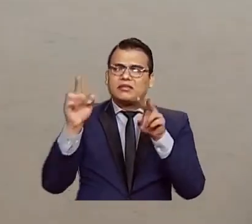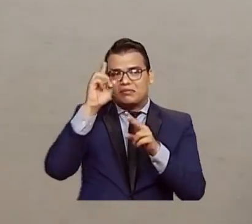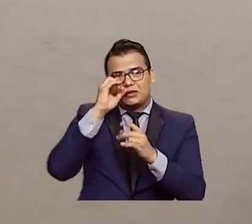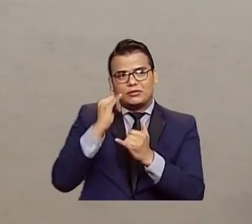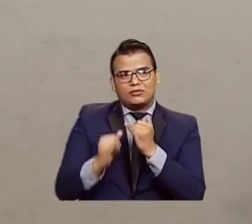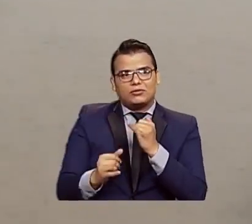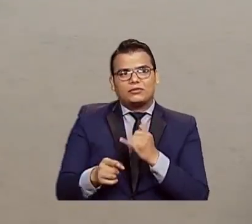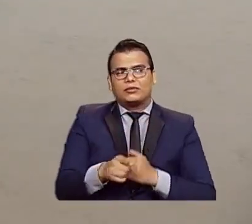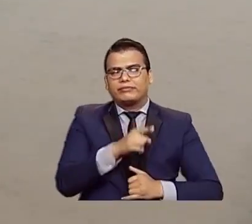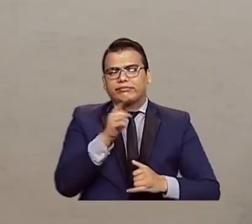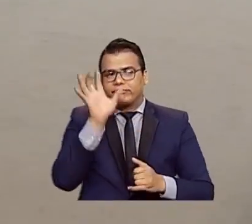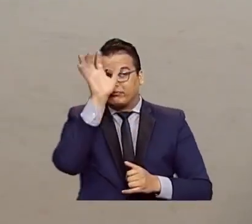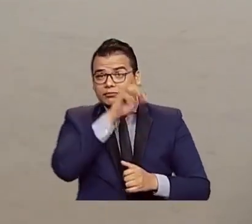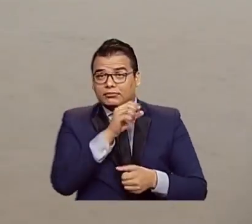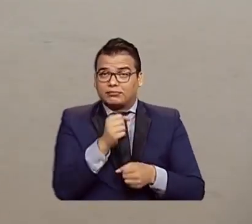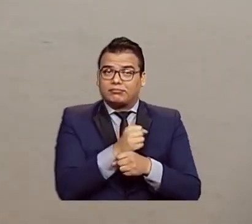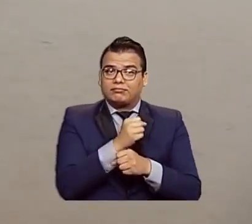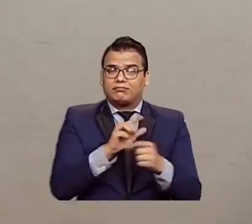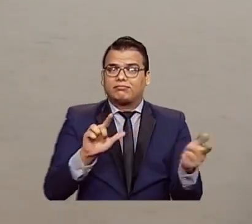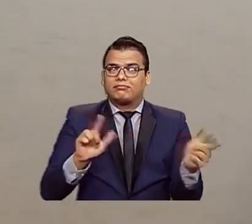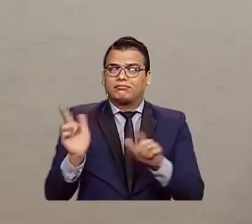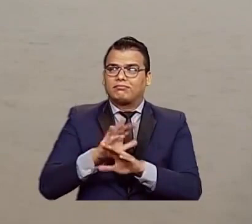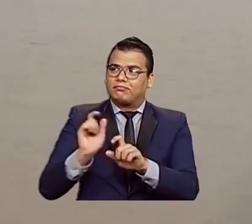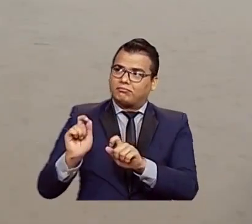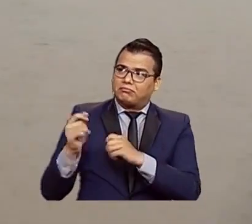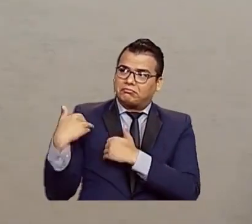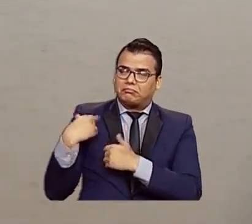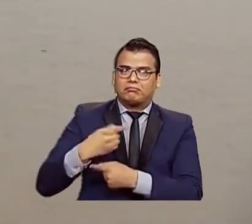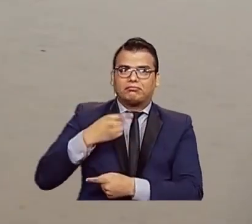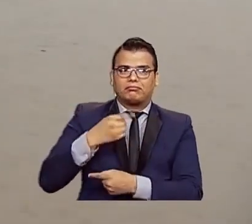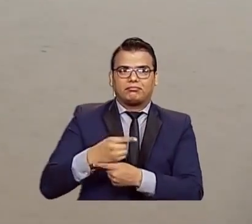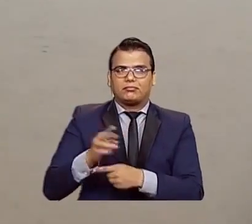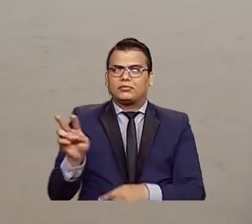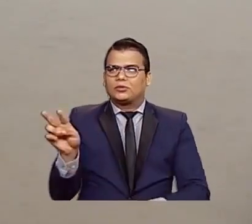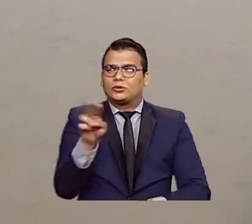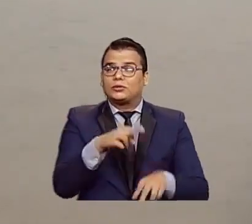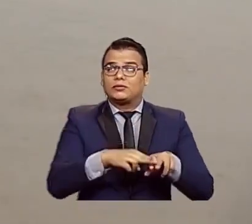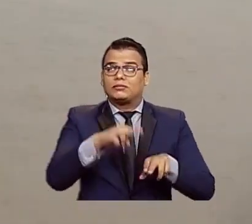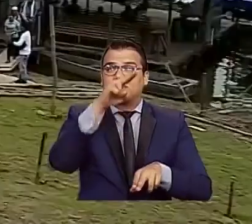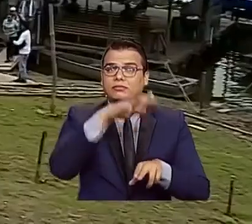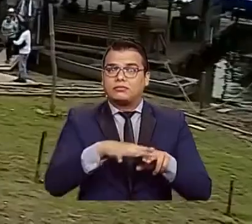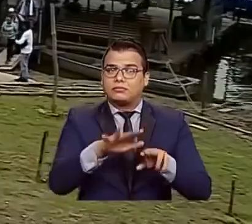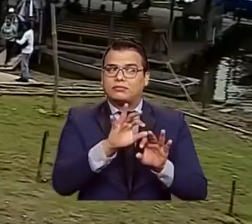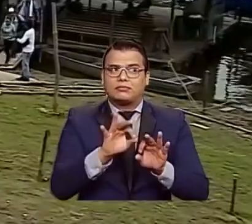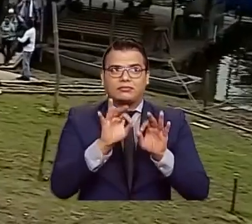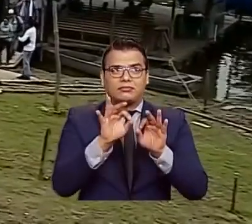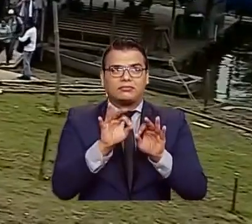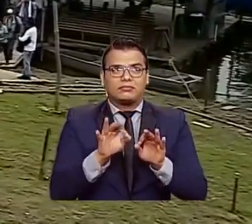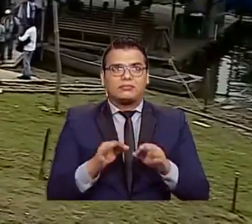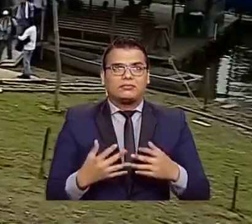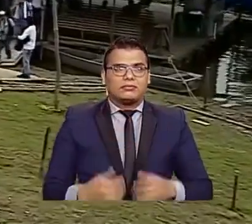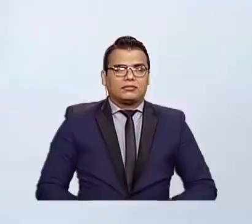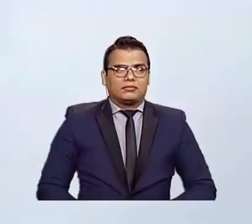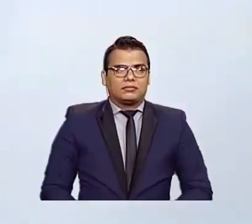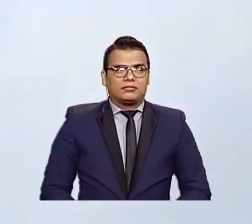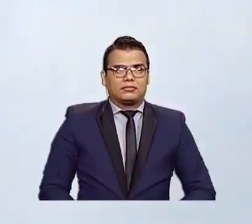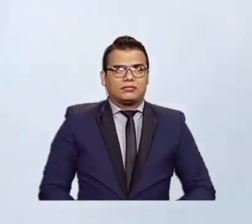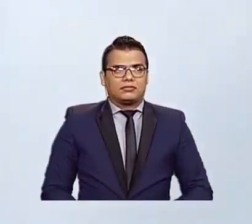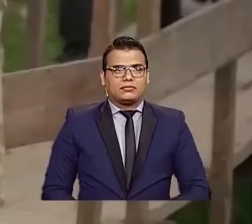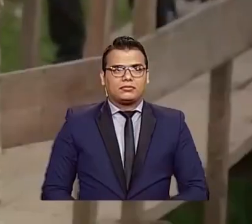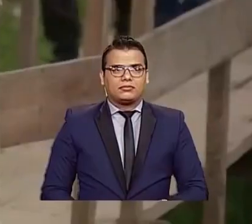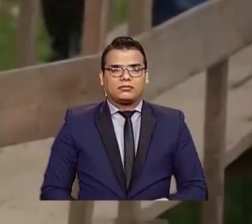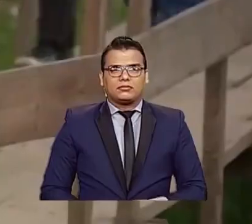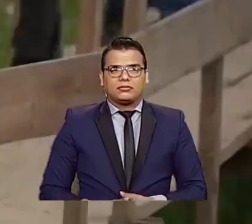con agua, reflejando que la labor estaba cumplida y que la naturaleza, a su manera, también se despedía. Leticia nos recibió así como nos